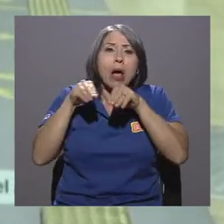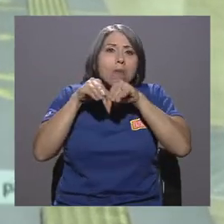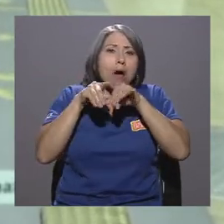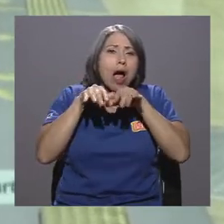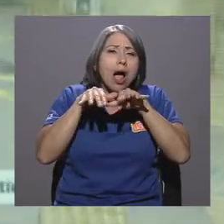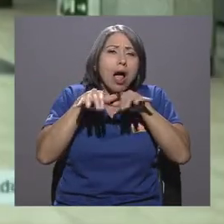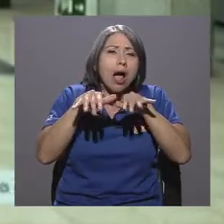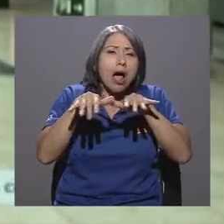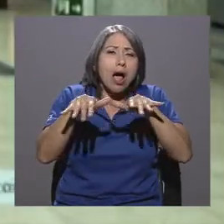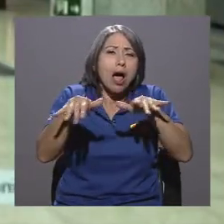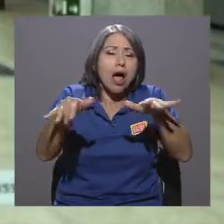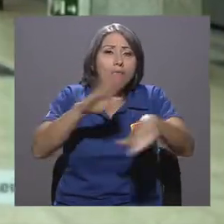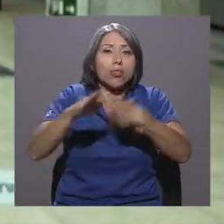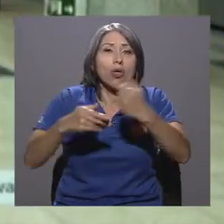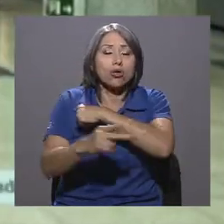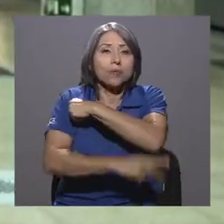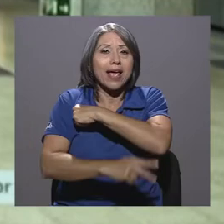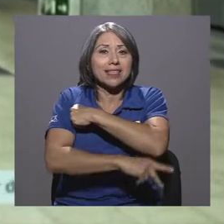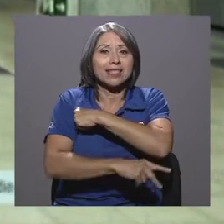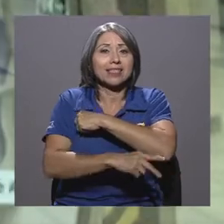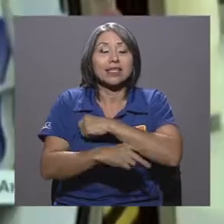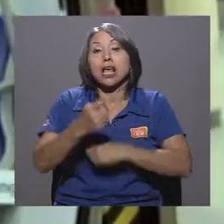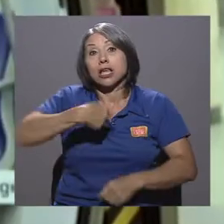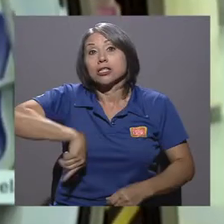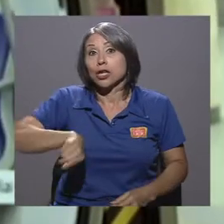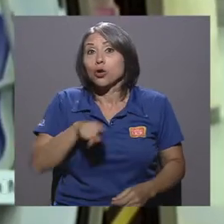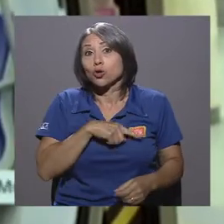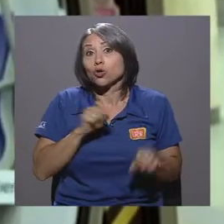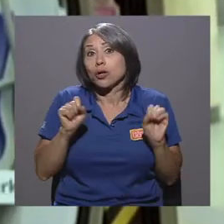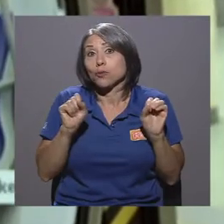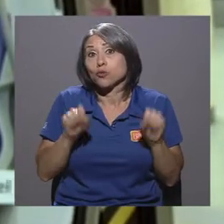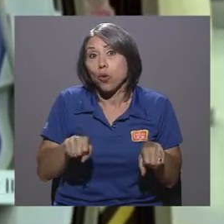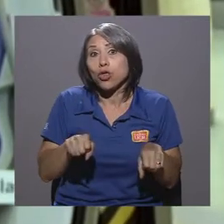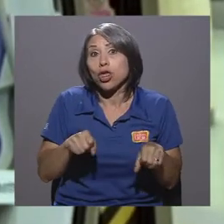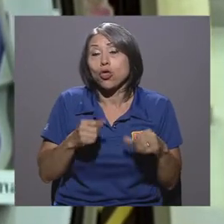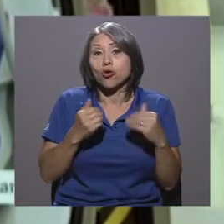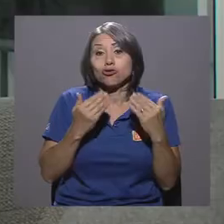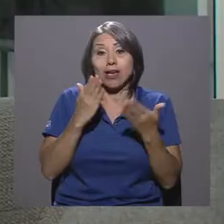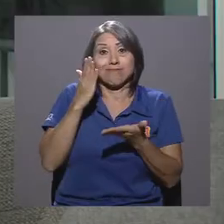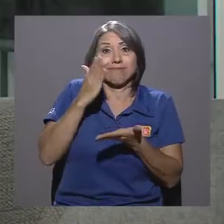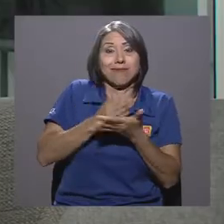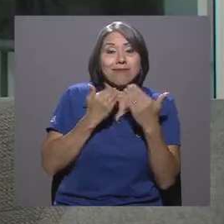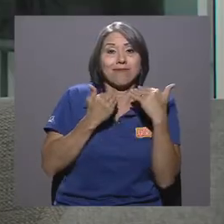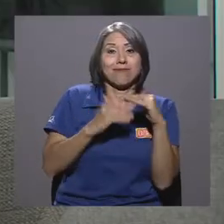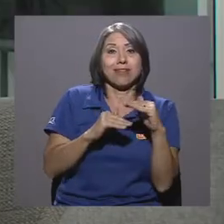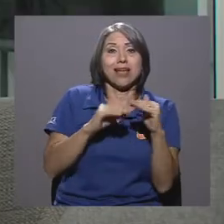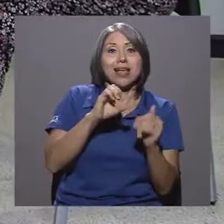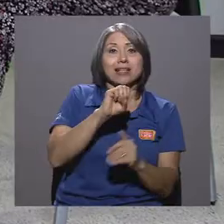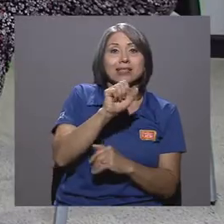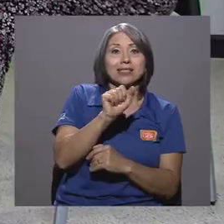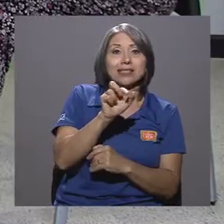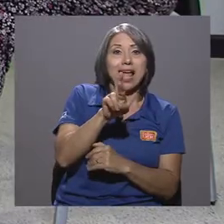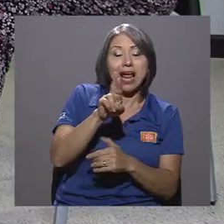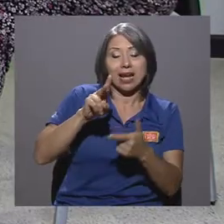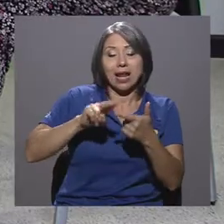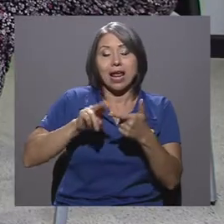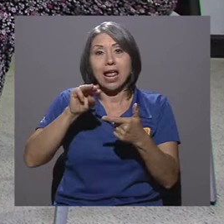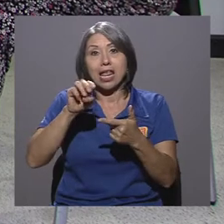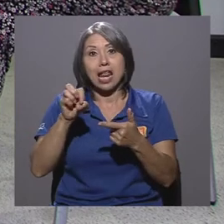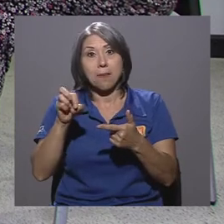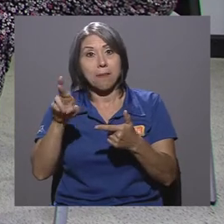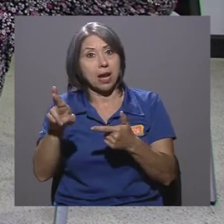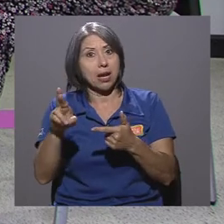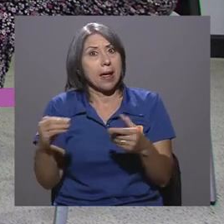países. Y si nosotros hemos podido contener el SARS y el MER, que han sido mucho más virulentos que